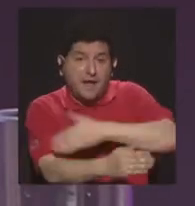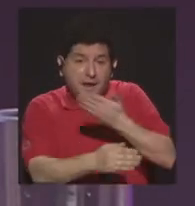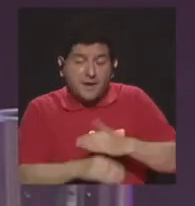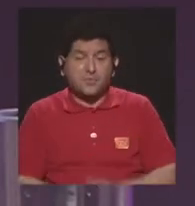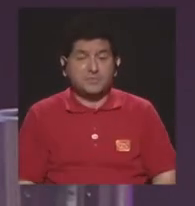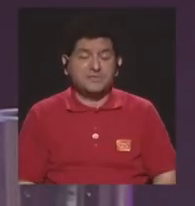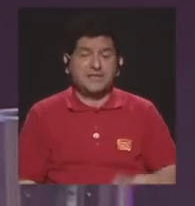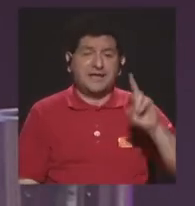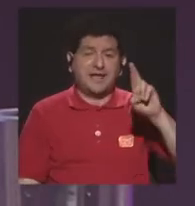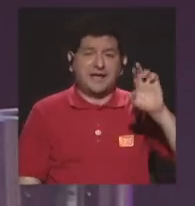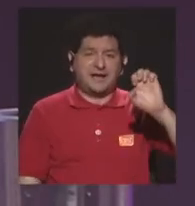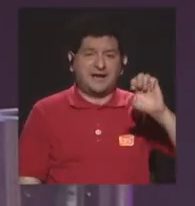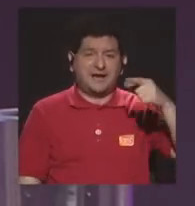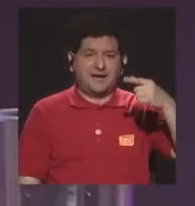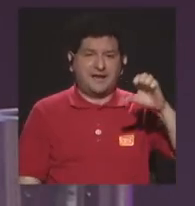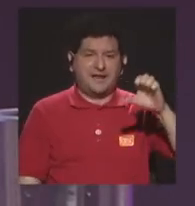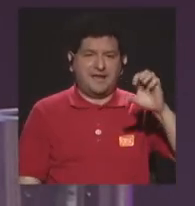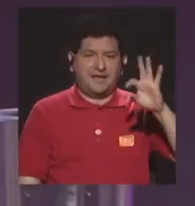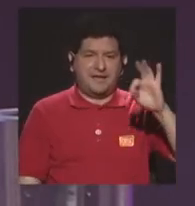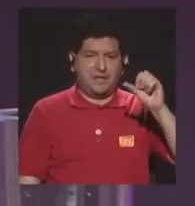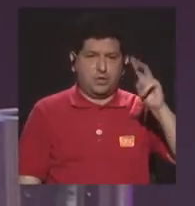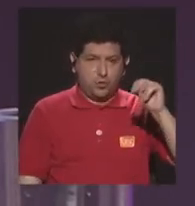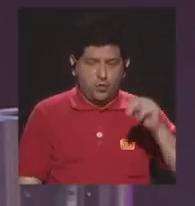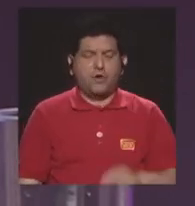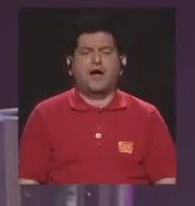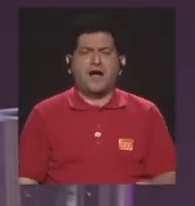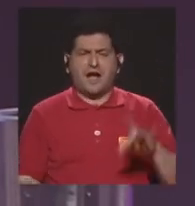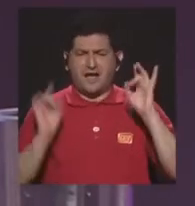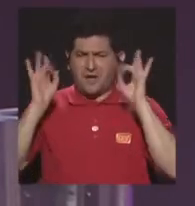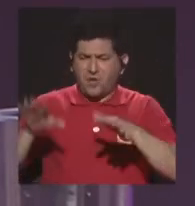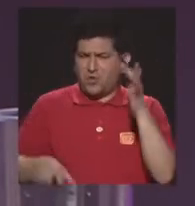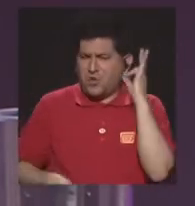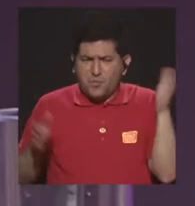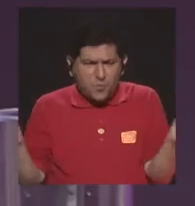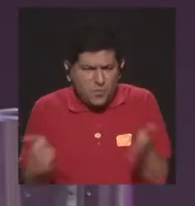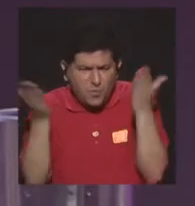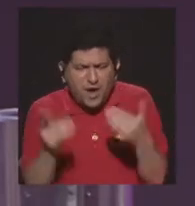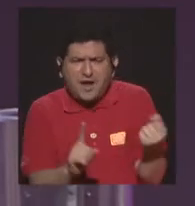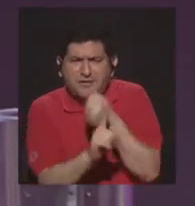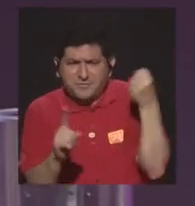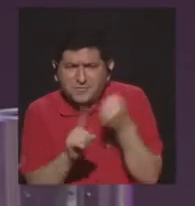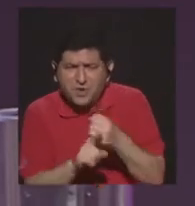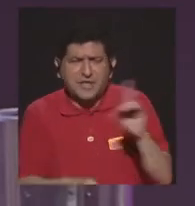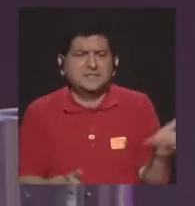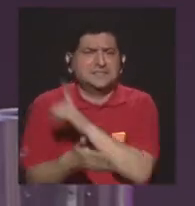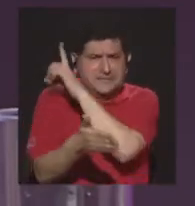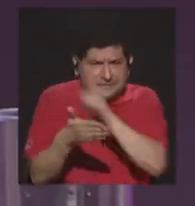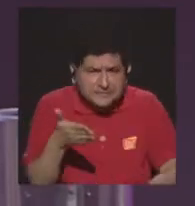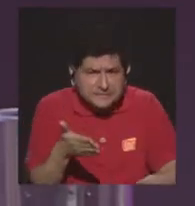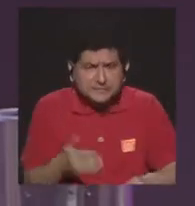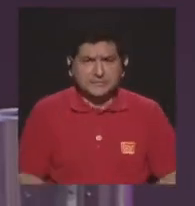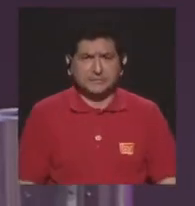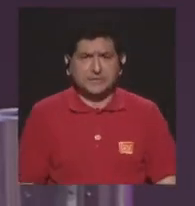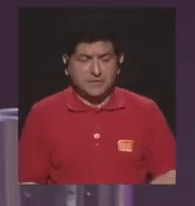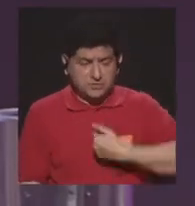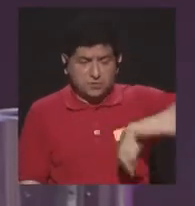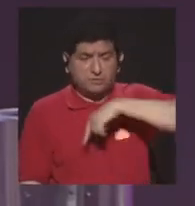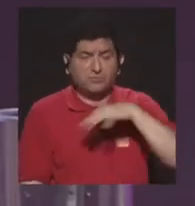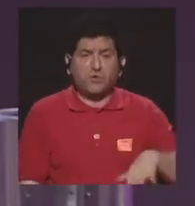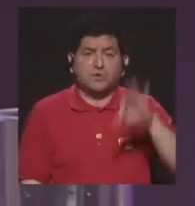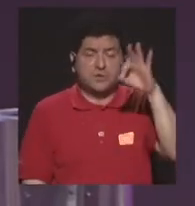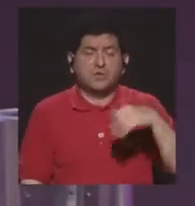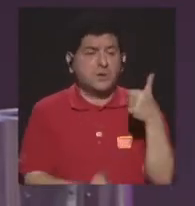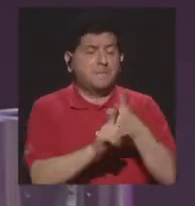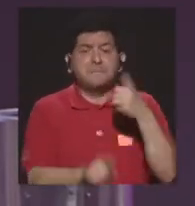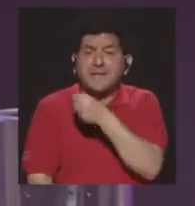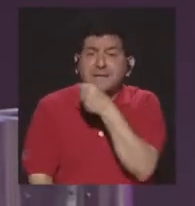reggaetón es un género que promueve el odio hacia las mujeres, que promueve la violencia y la discriminación, y lo que encontramos es que la